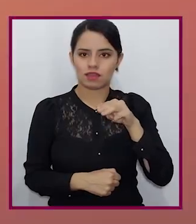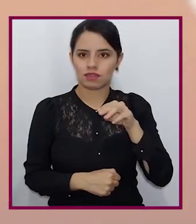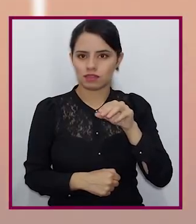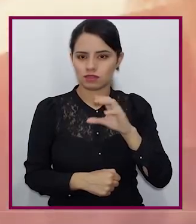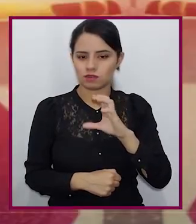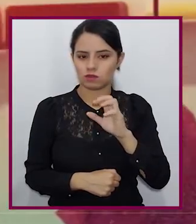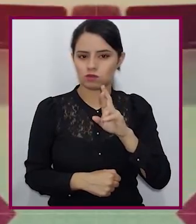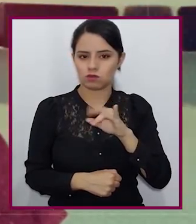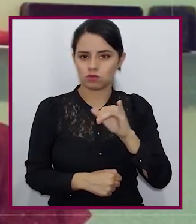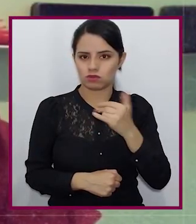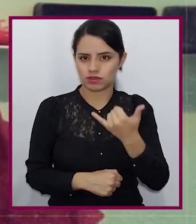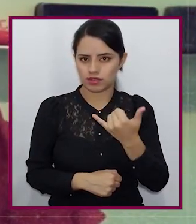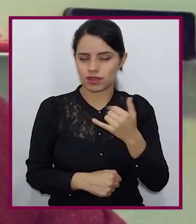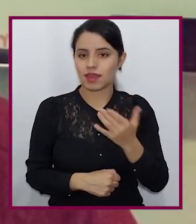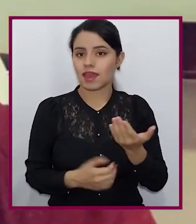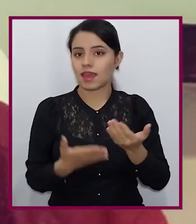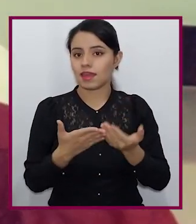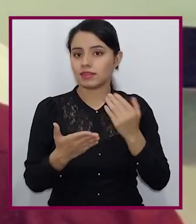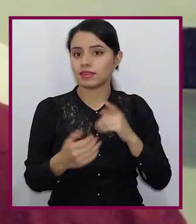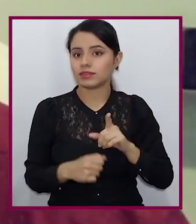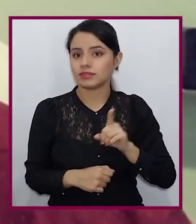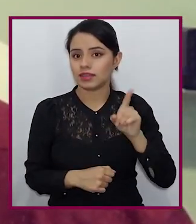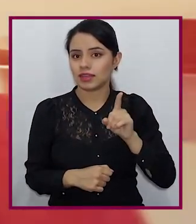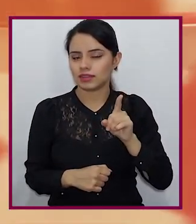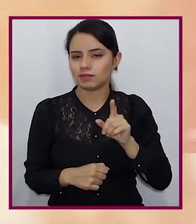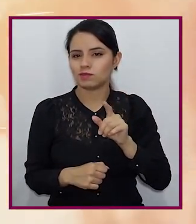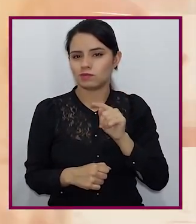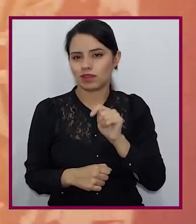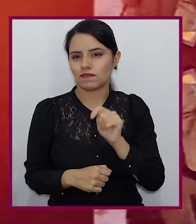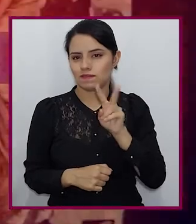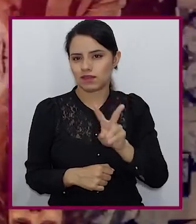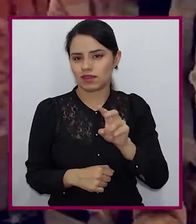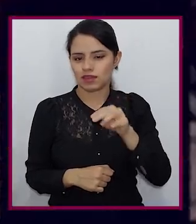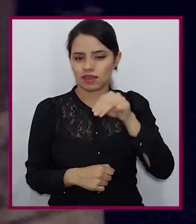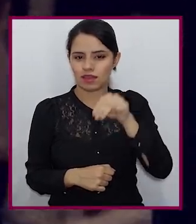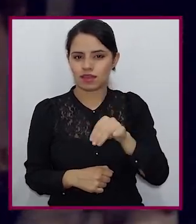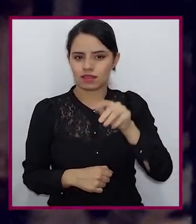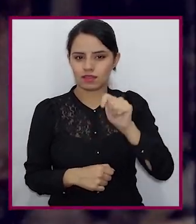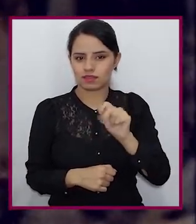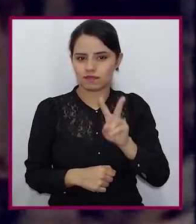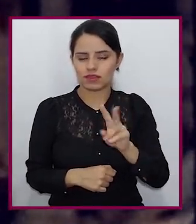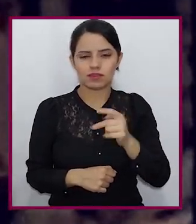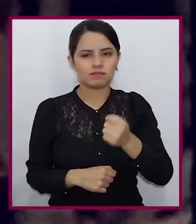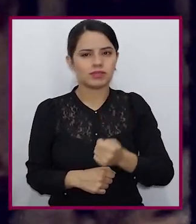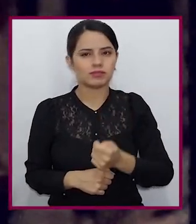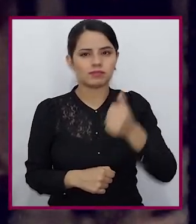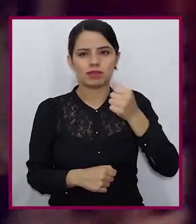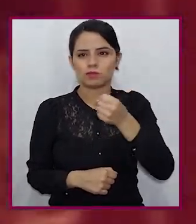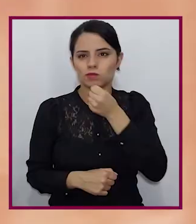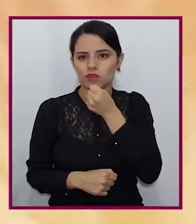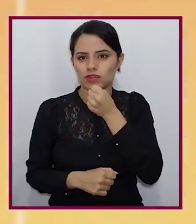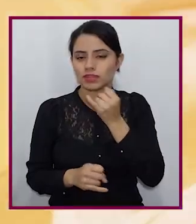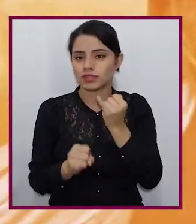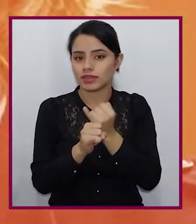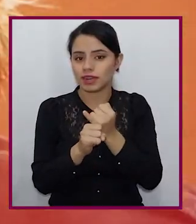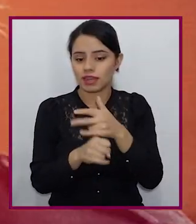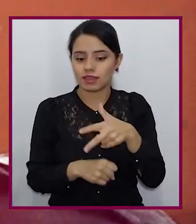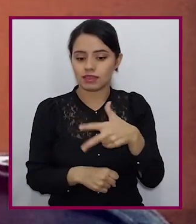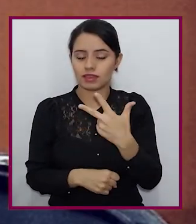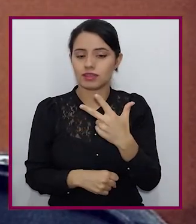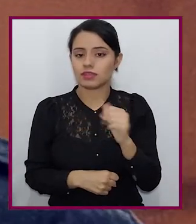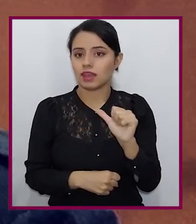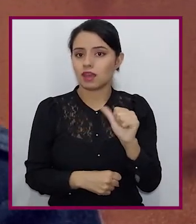un ex conductor del canal de MTV y es famoso por subir el primer podcast en internet. El 13 de agosto